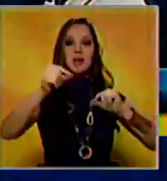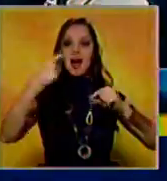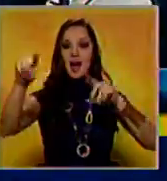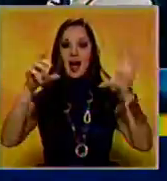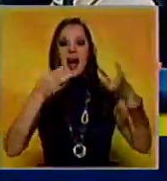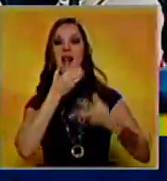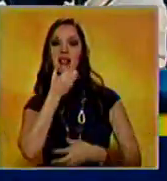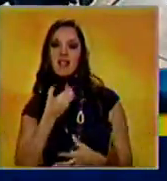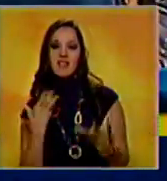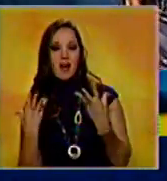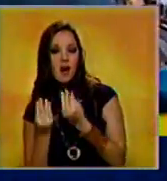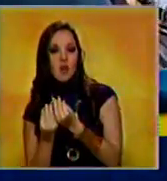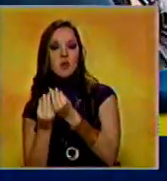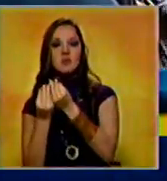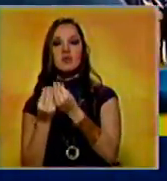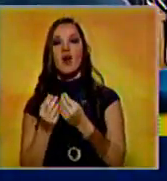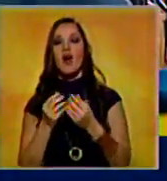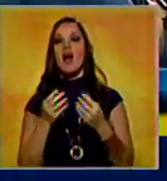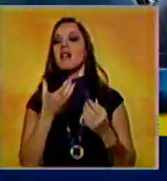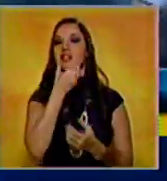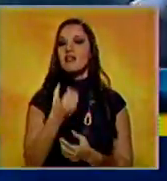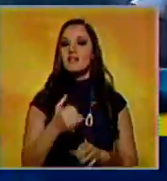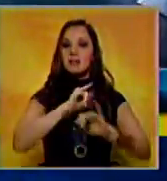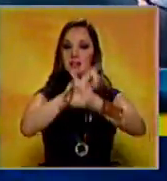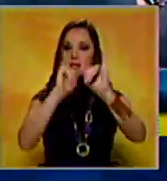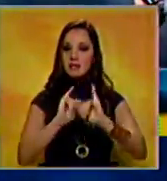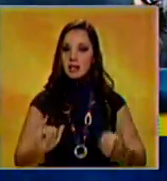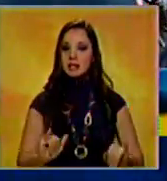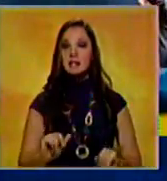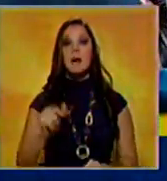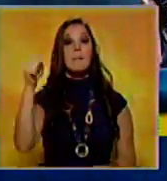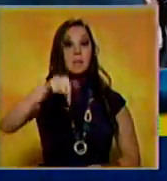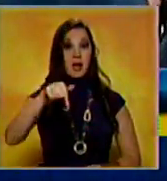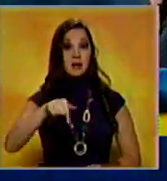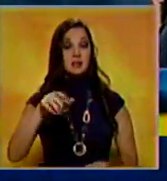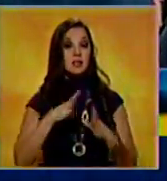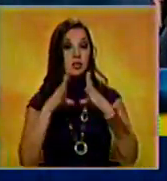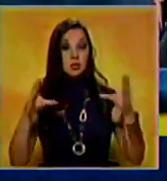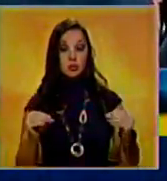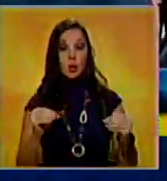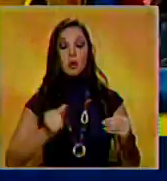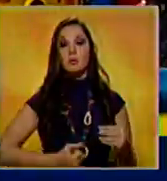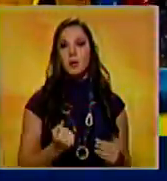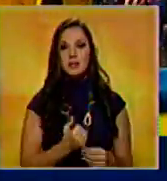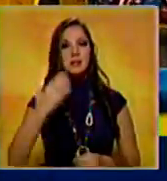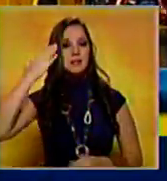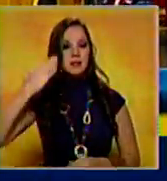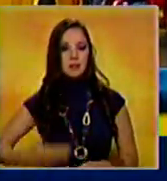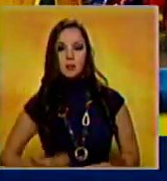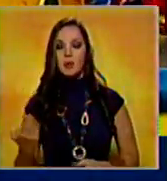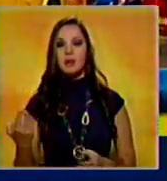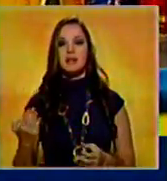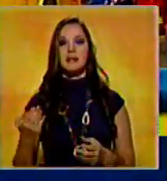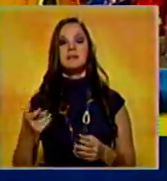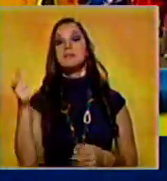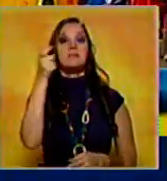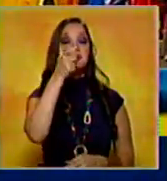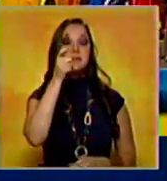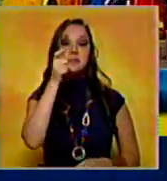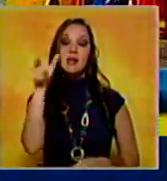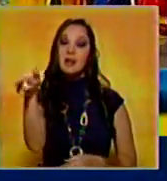pasar sus Navidades felices. Entonces aquí estamos todos los organismos de seguridad del Estado, los organismos